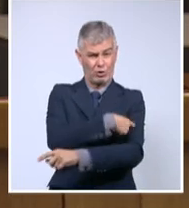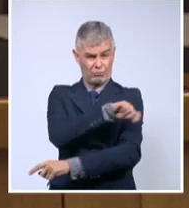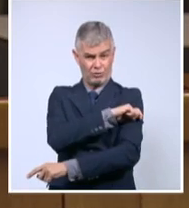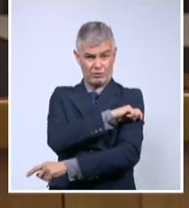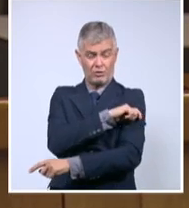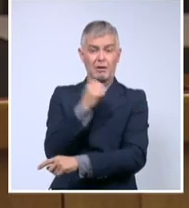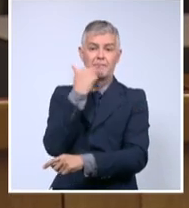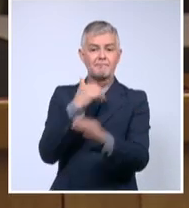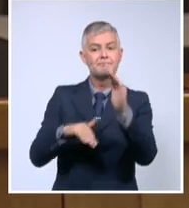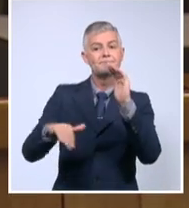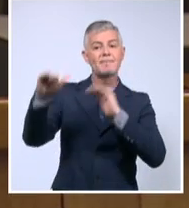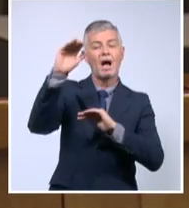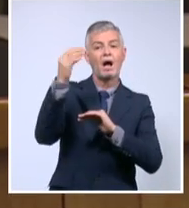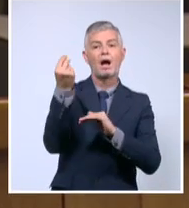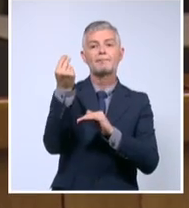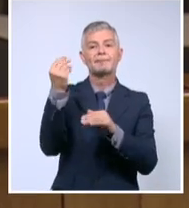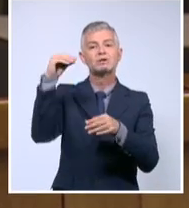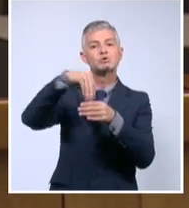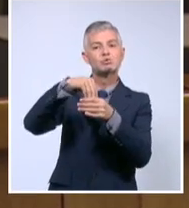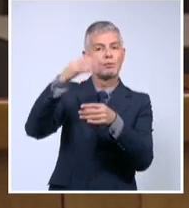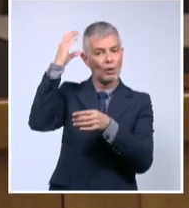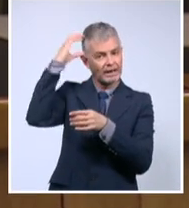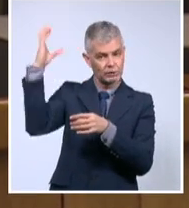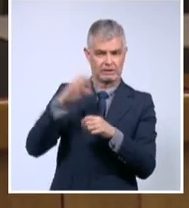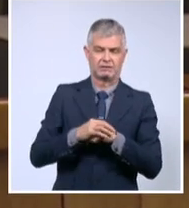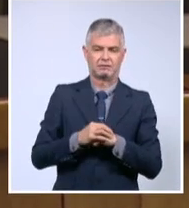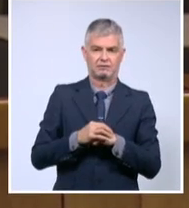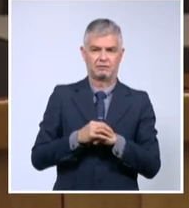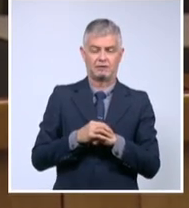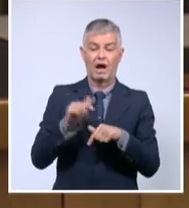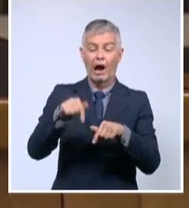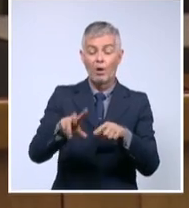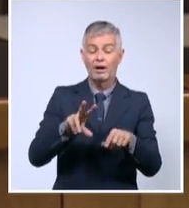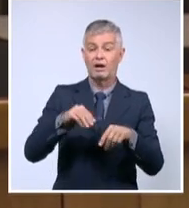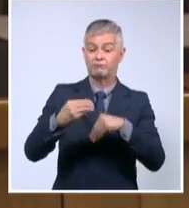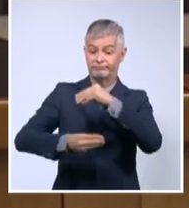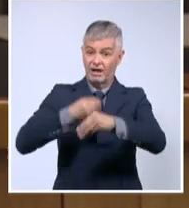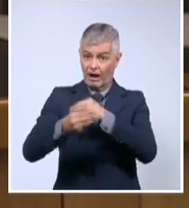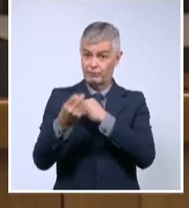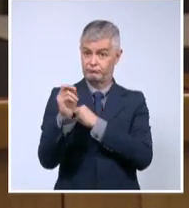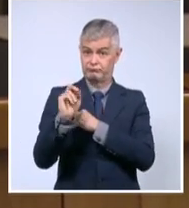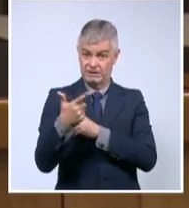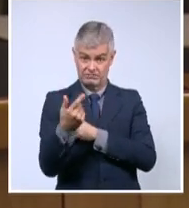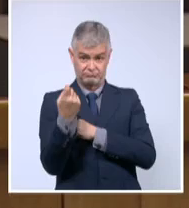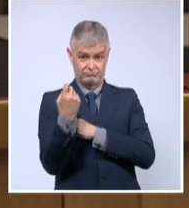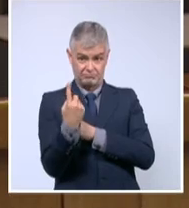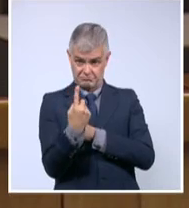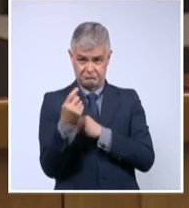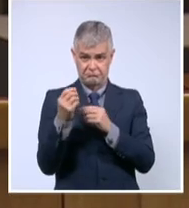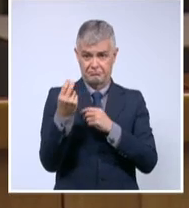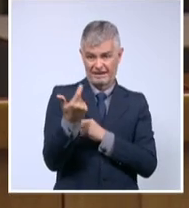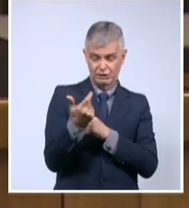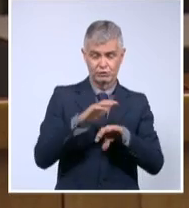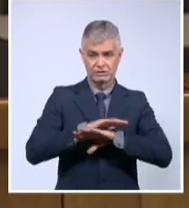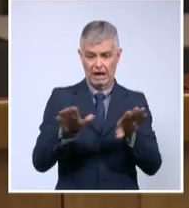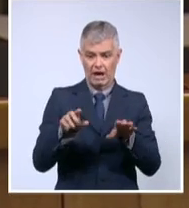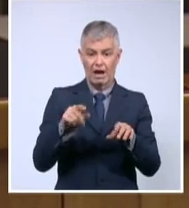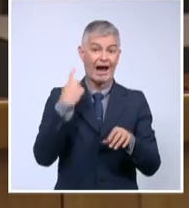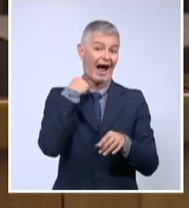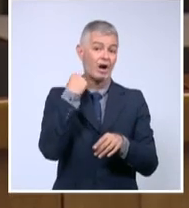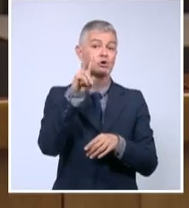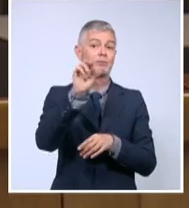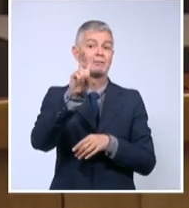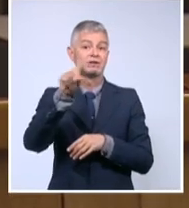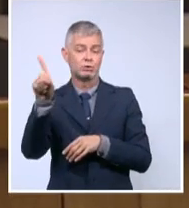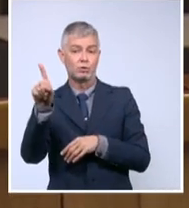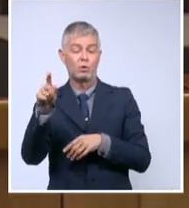Estado. Con el inicio del ordenamiento monetario, el año 2021 será decisivo en la recuperación gradual de la economía,